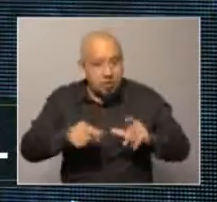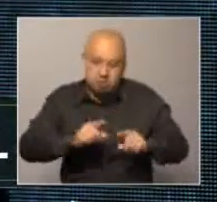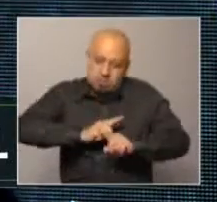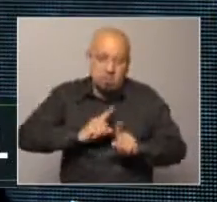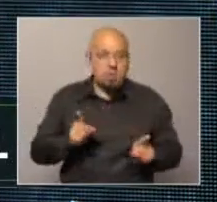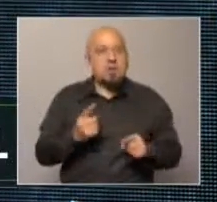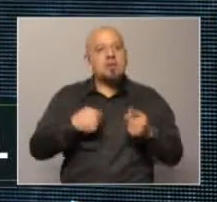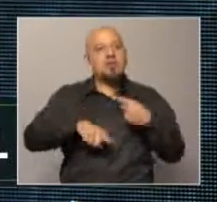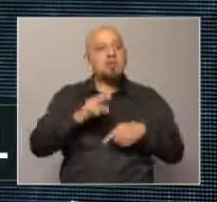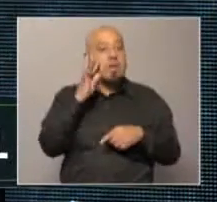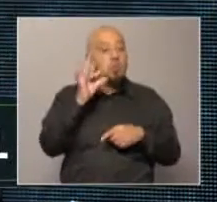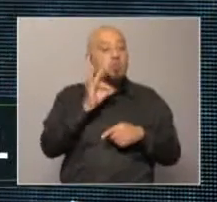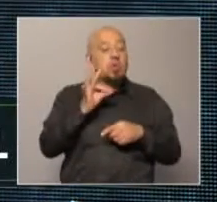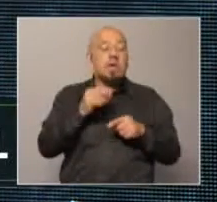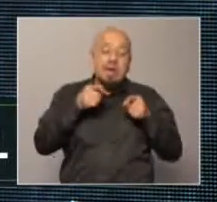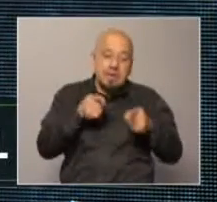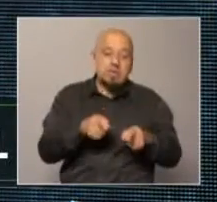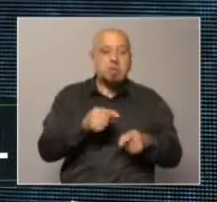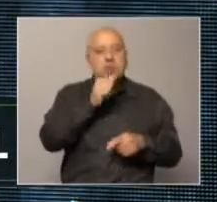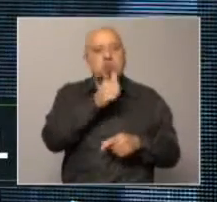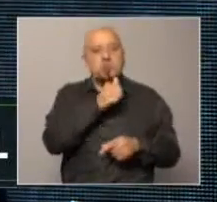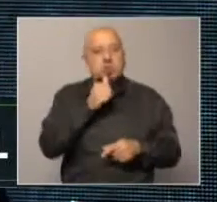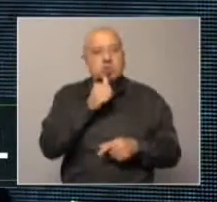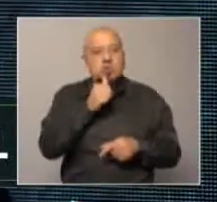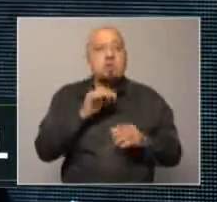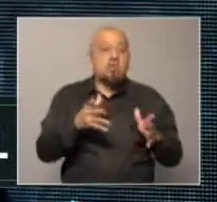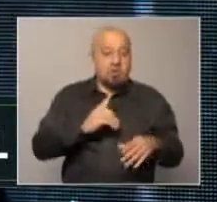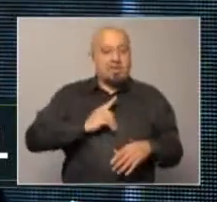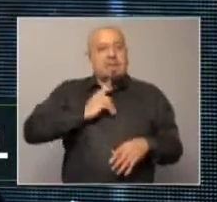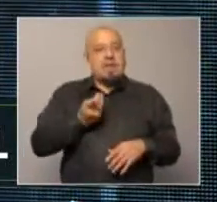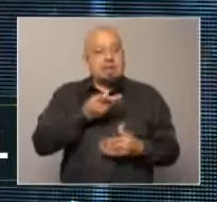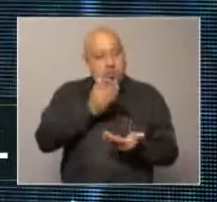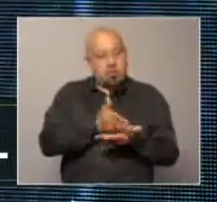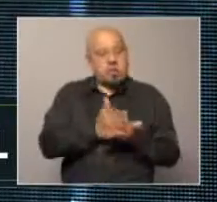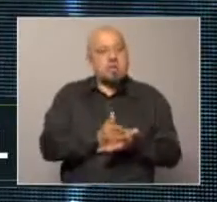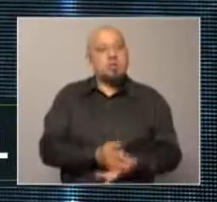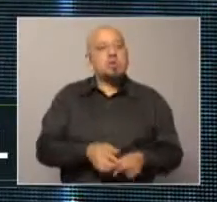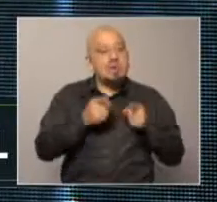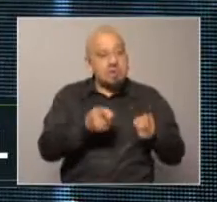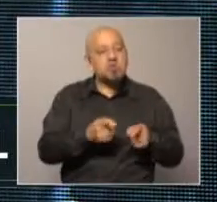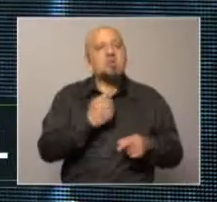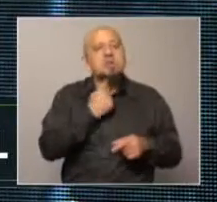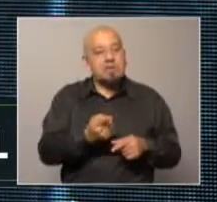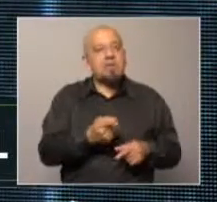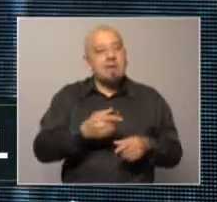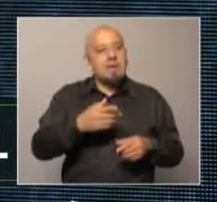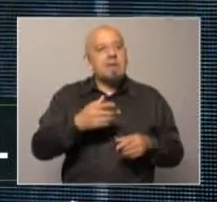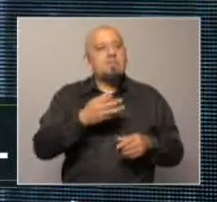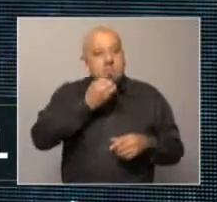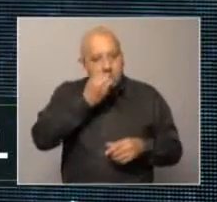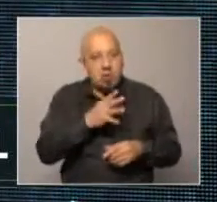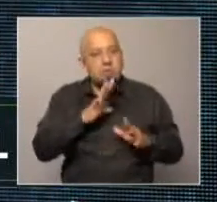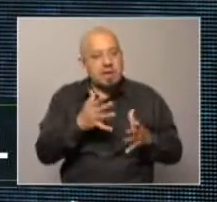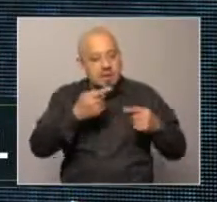mejora de la calidad de vida es un camino que es indispensable, digamos, por dignidad y por derechos, y porque también eso tiene repercusiones en que